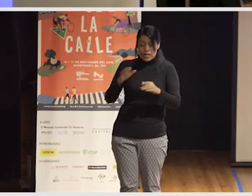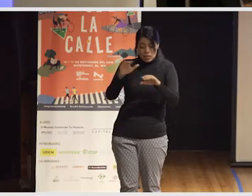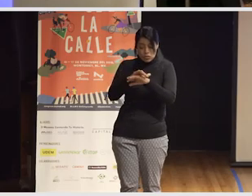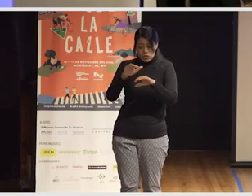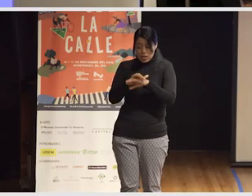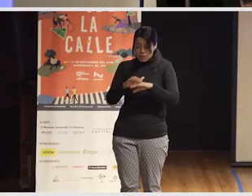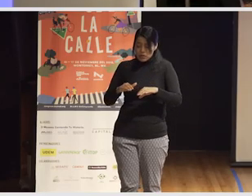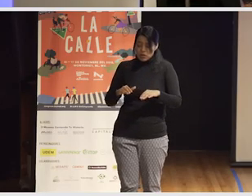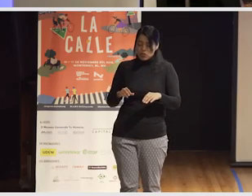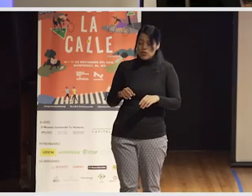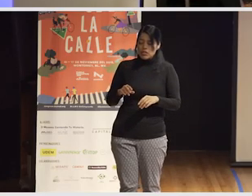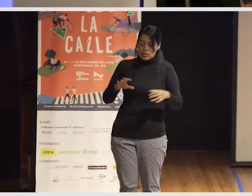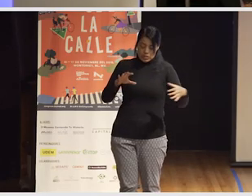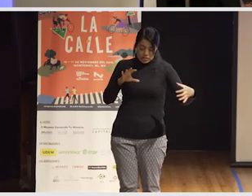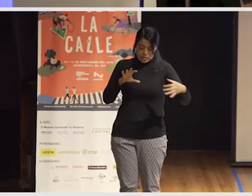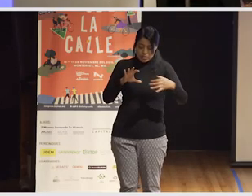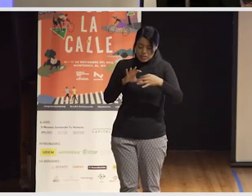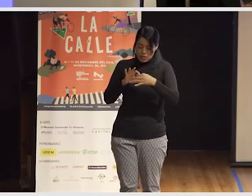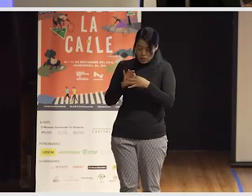nos vayan avanzando